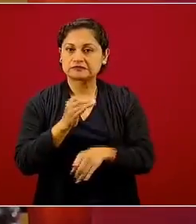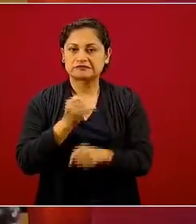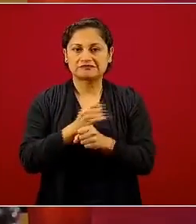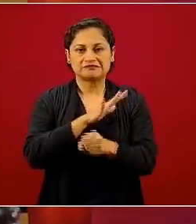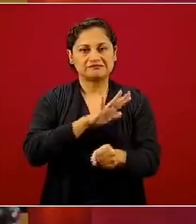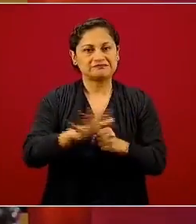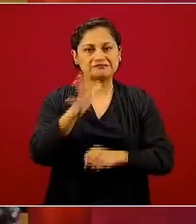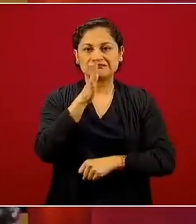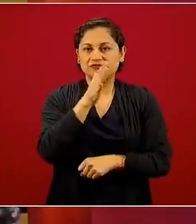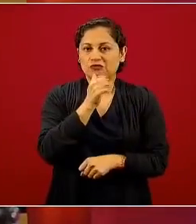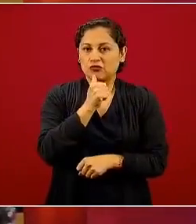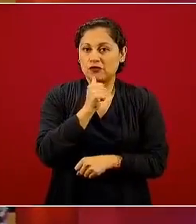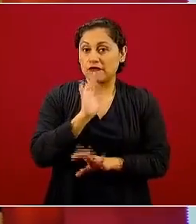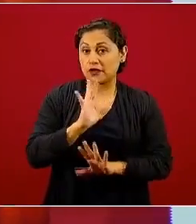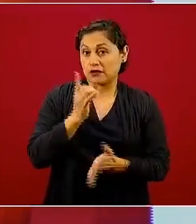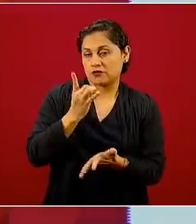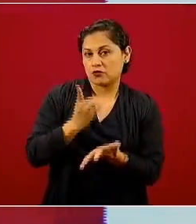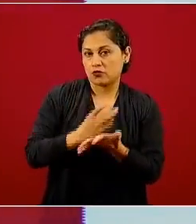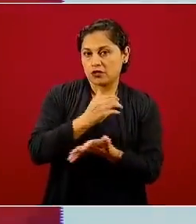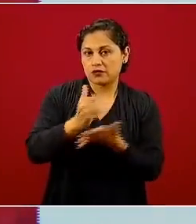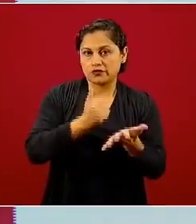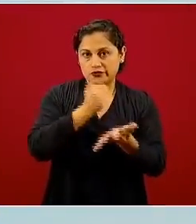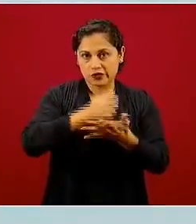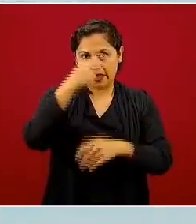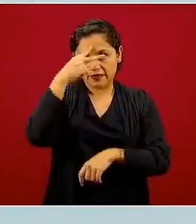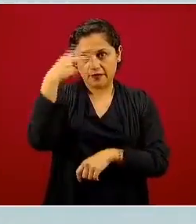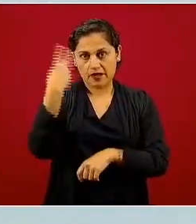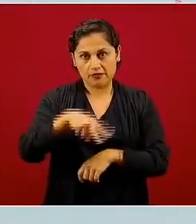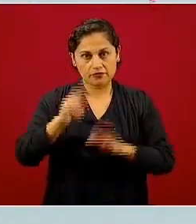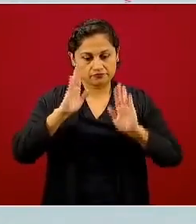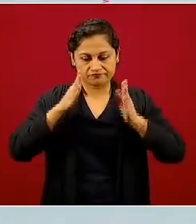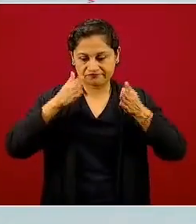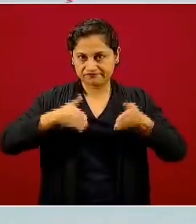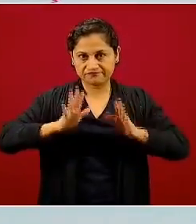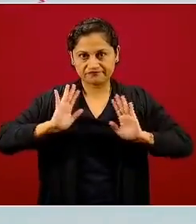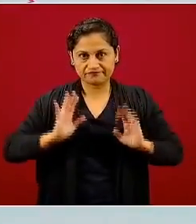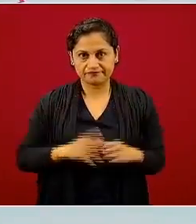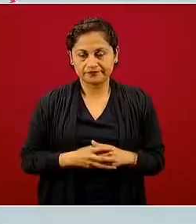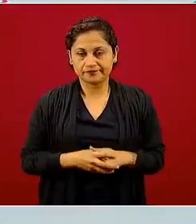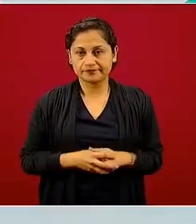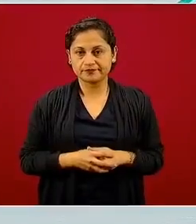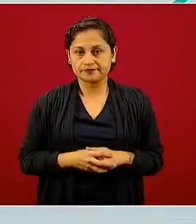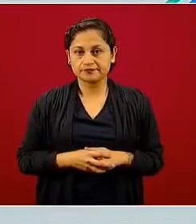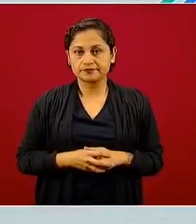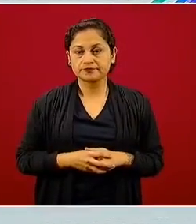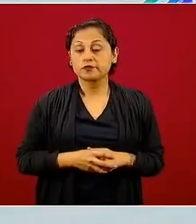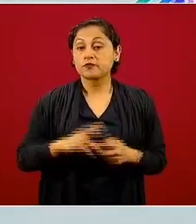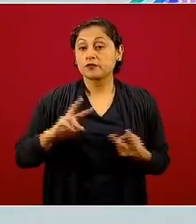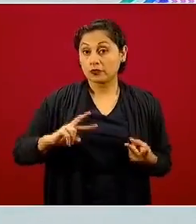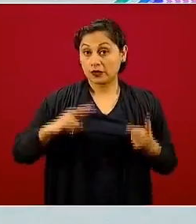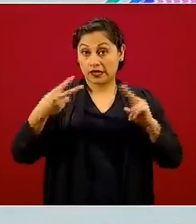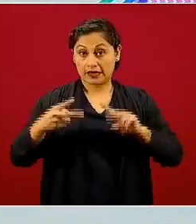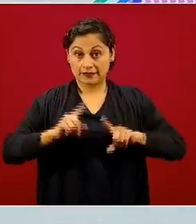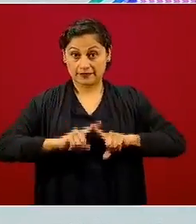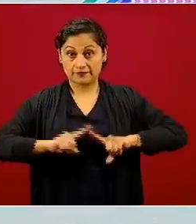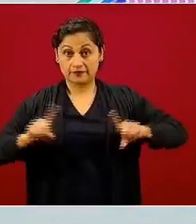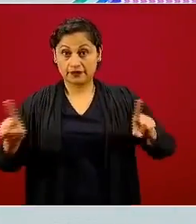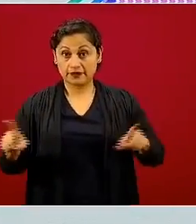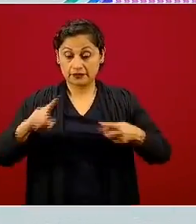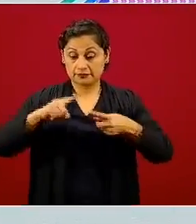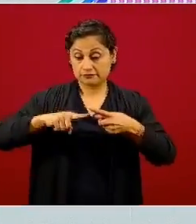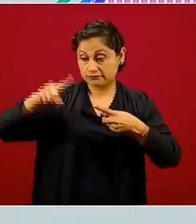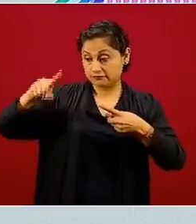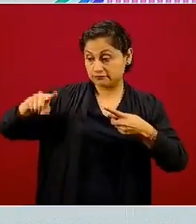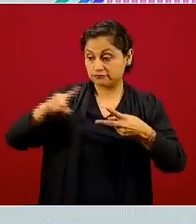Esto es solo la Ciudad de México, solo la Ciudad de México. En contraposición tenemos estas tres curvas. En